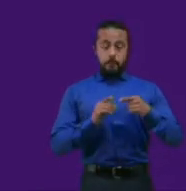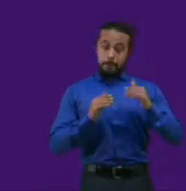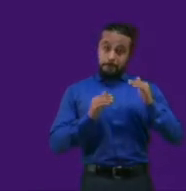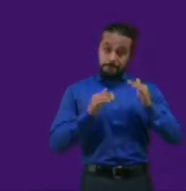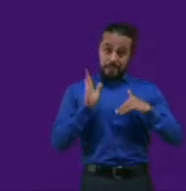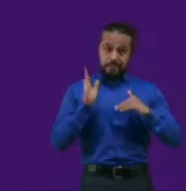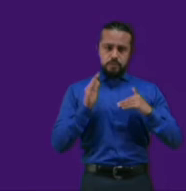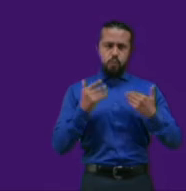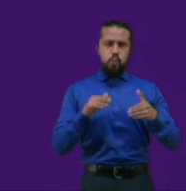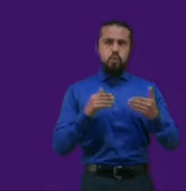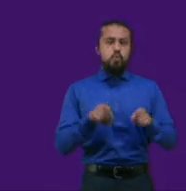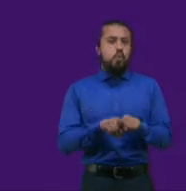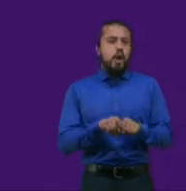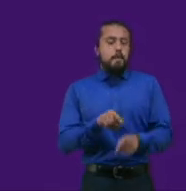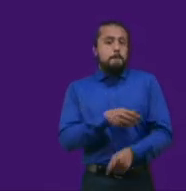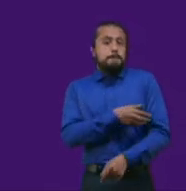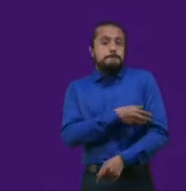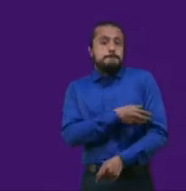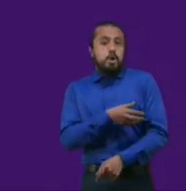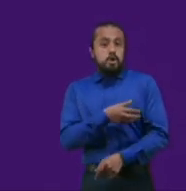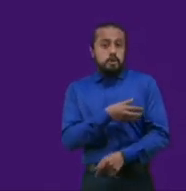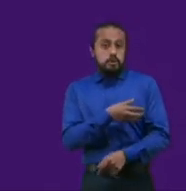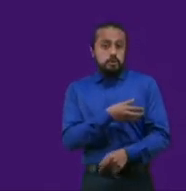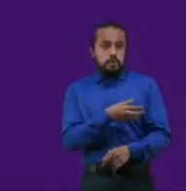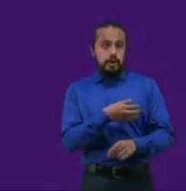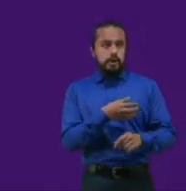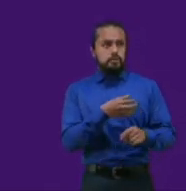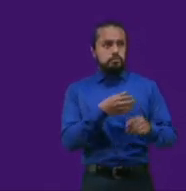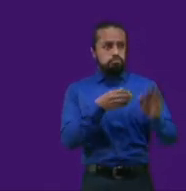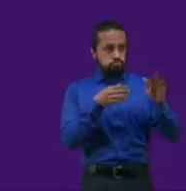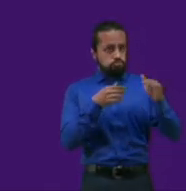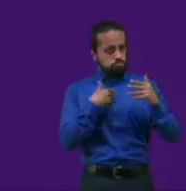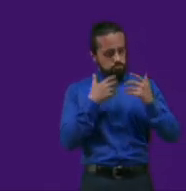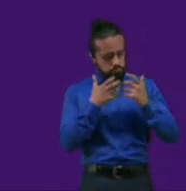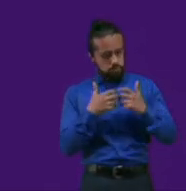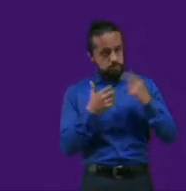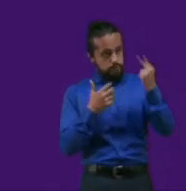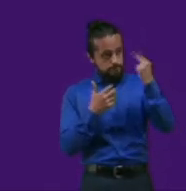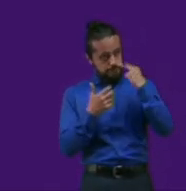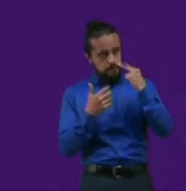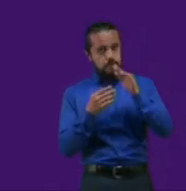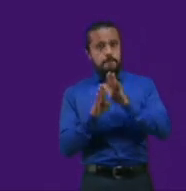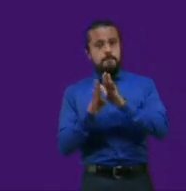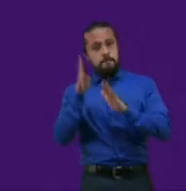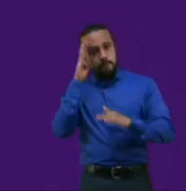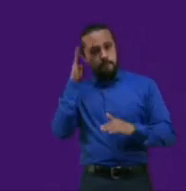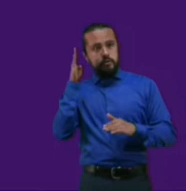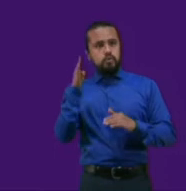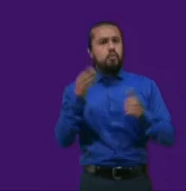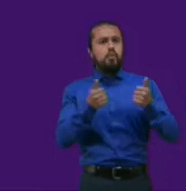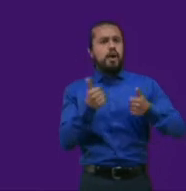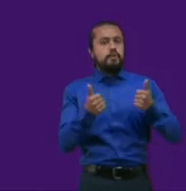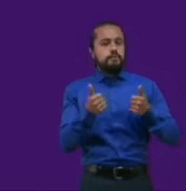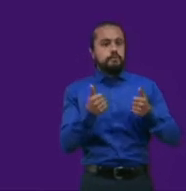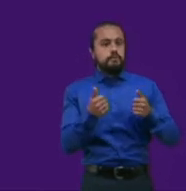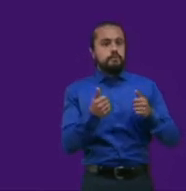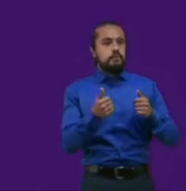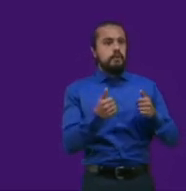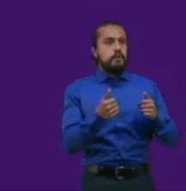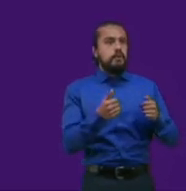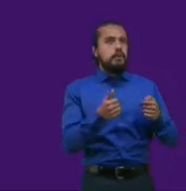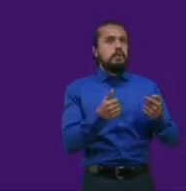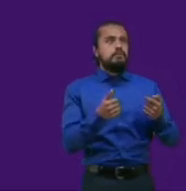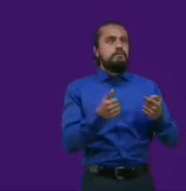poder convencer que ese futuro sí va a llegar son los cohortes y el lo que llaman